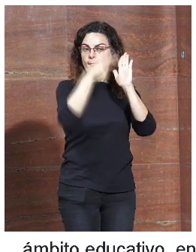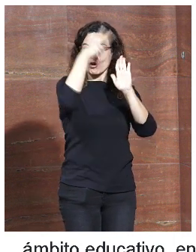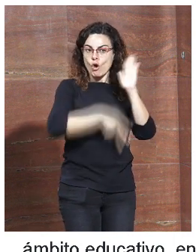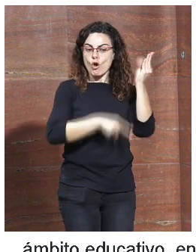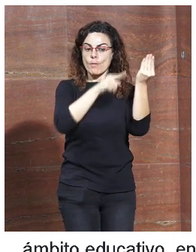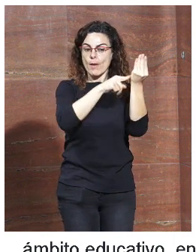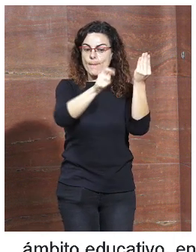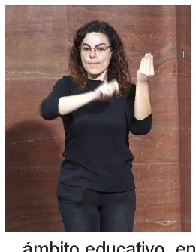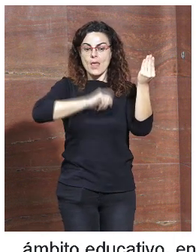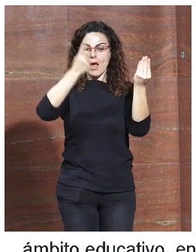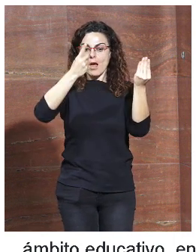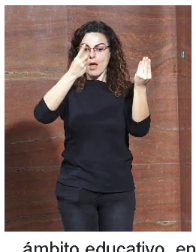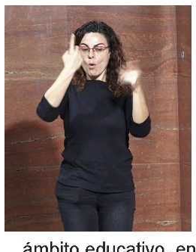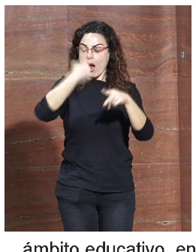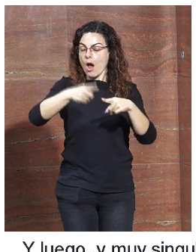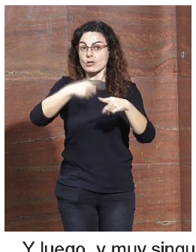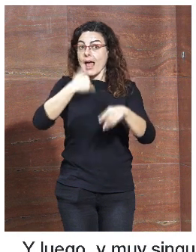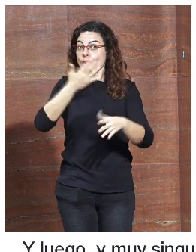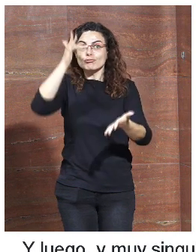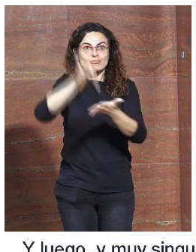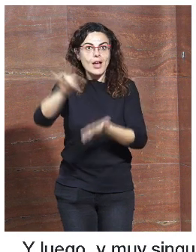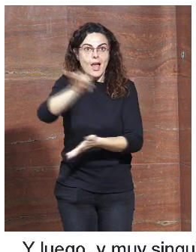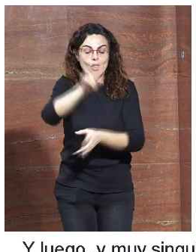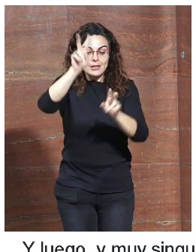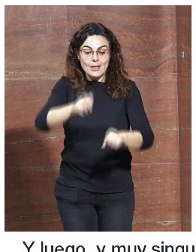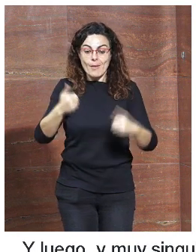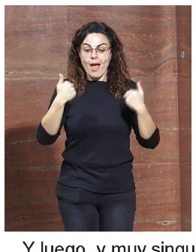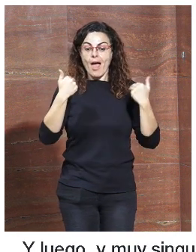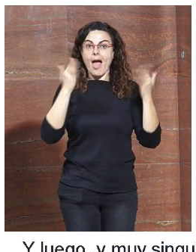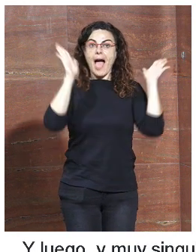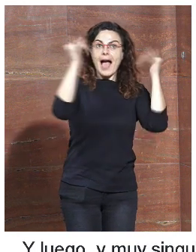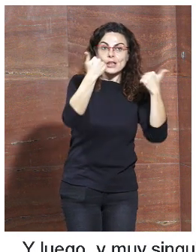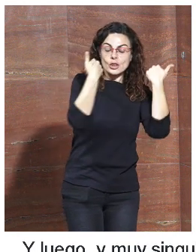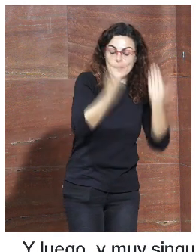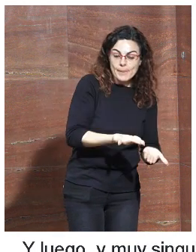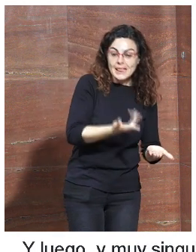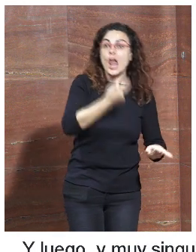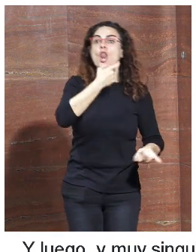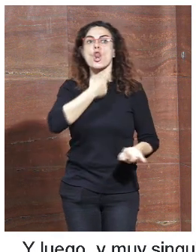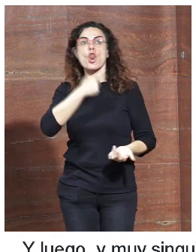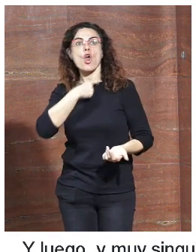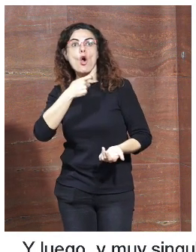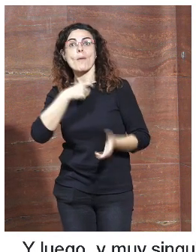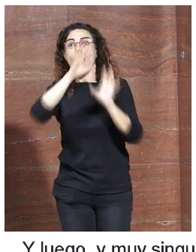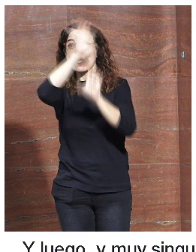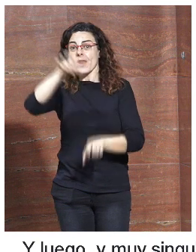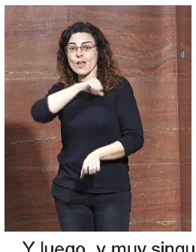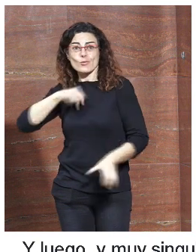algo que no está pasando y es la atención temprana, la logopedia, no está presente en todas las comunidades autónomas, en unas sí, en otras